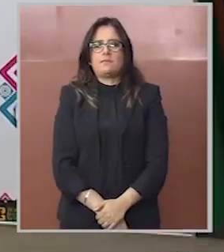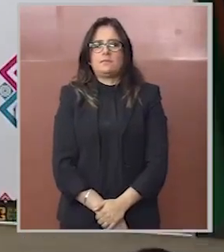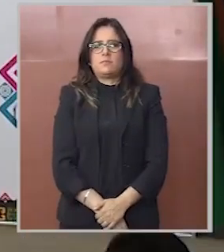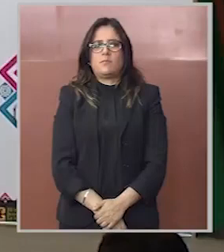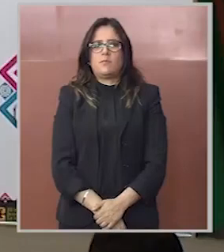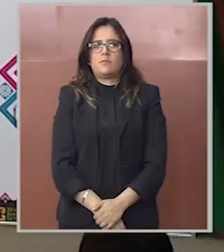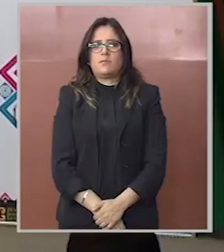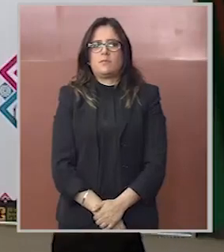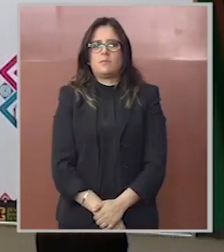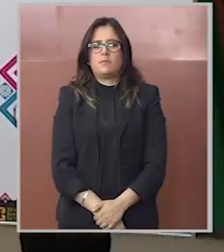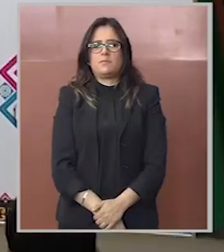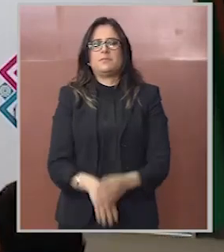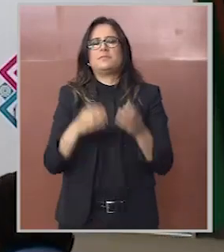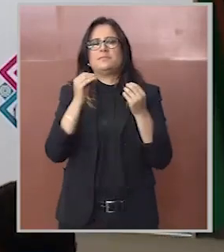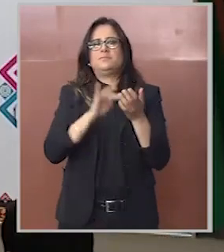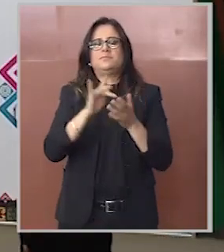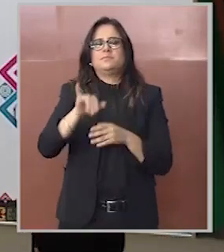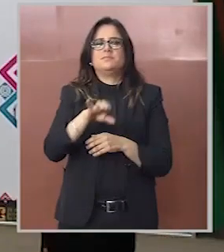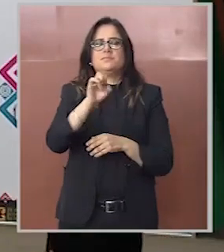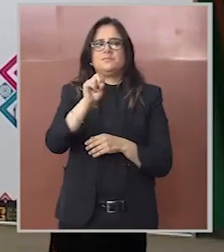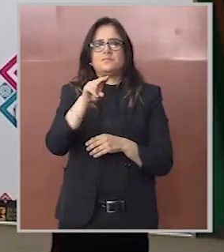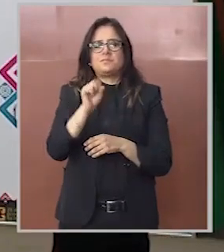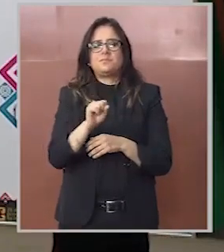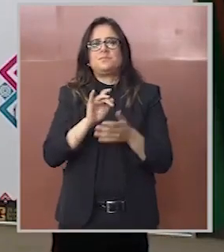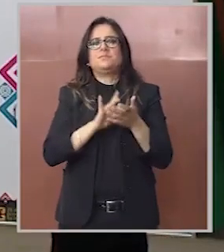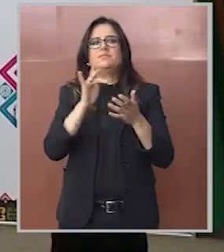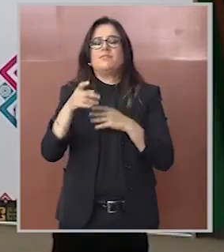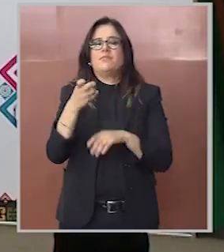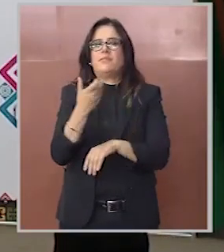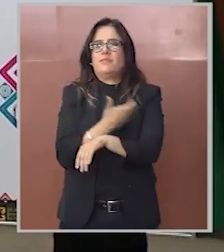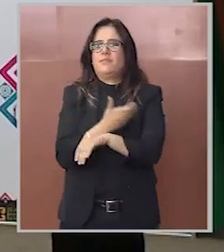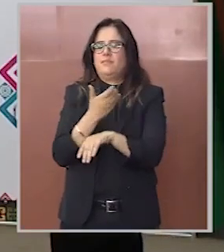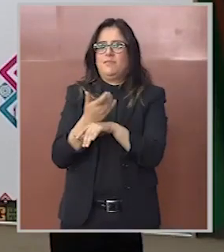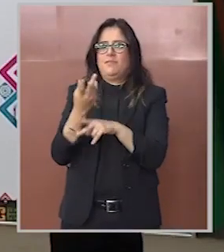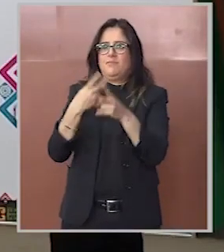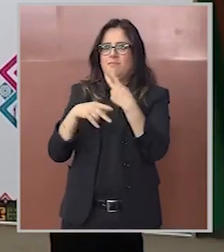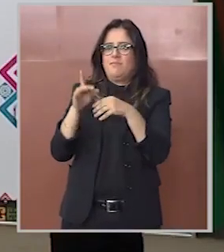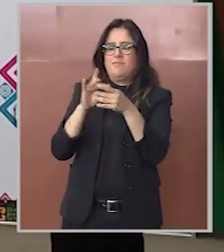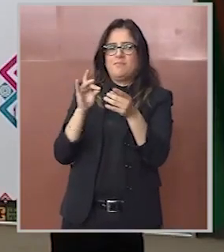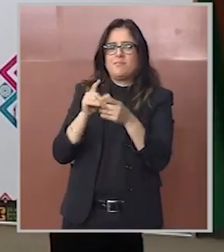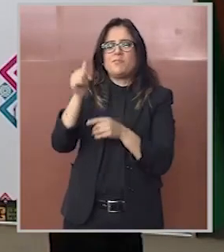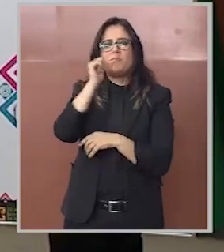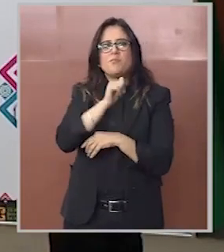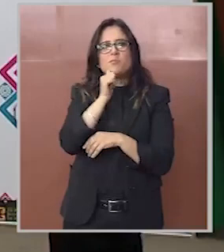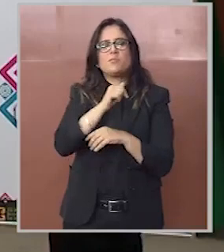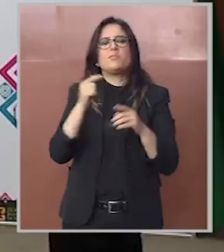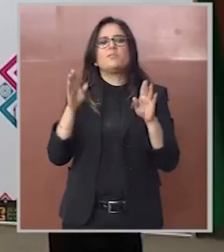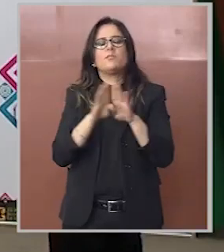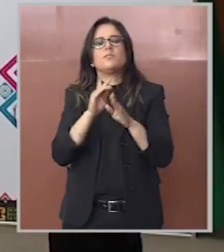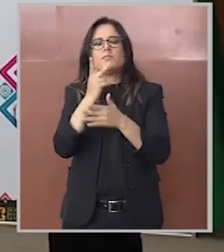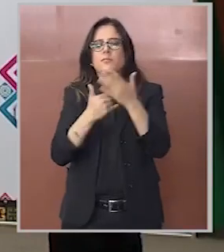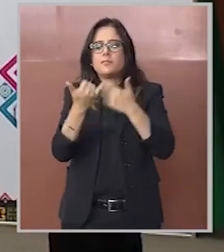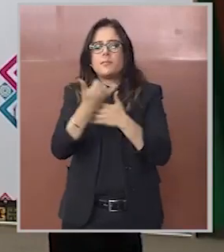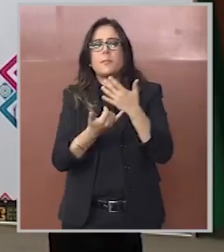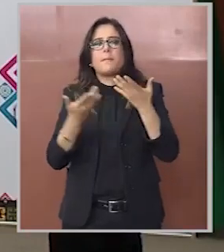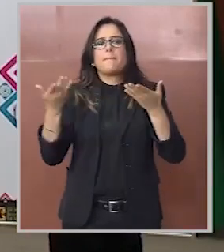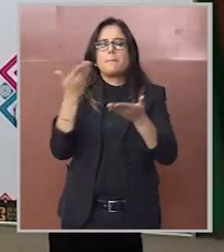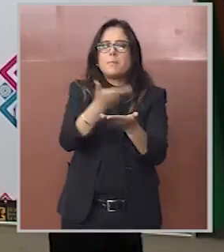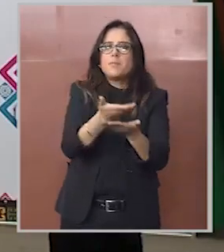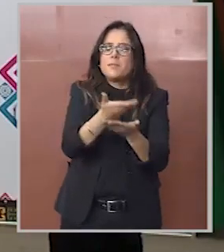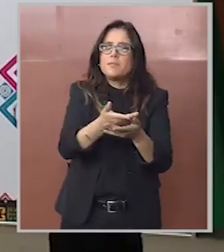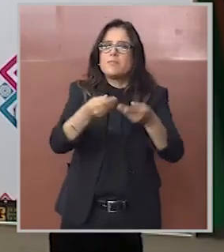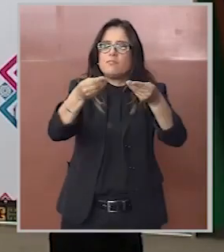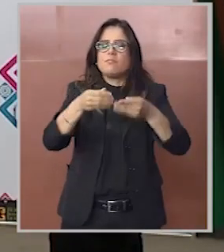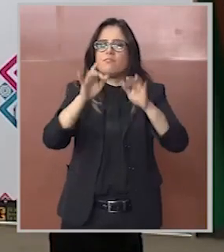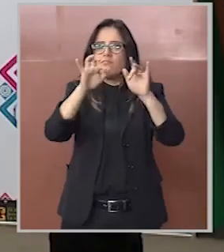gracias muchas gracias Jesús gracias por por ese acompañamiento siempre presente siempre cercano a los proyectos e iniciativas del poder judicial de